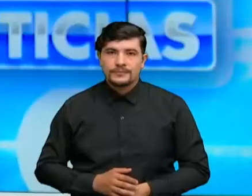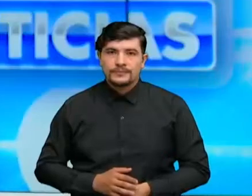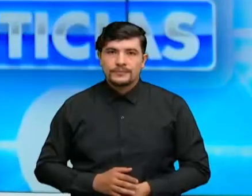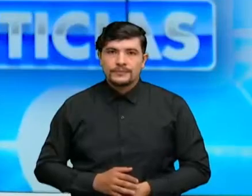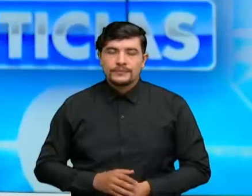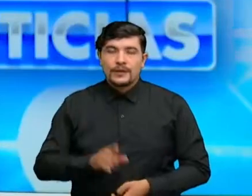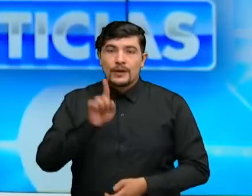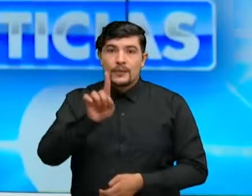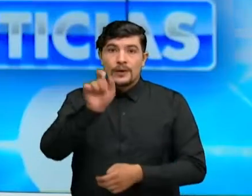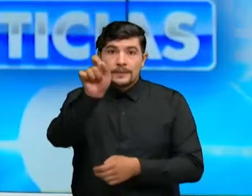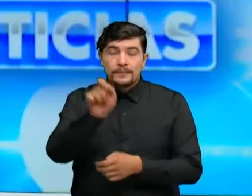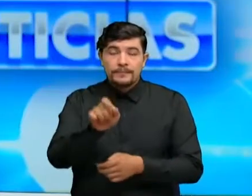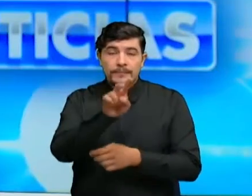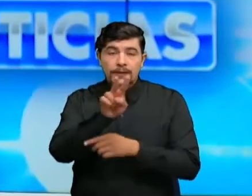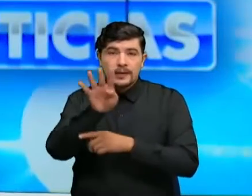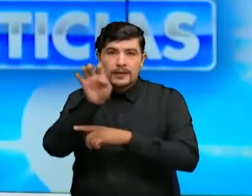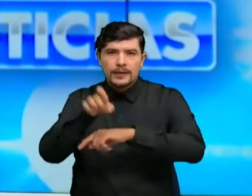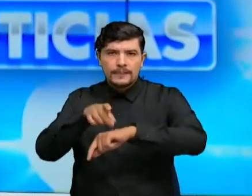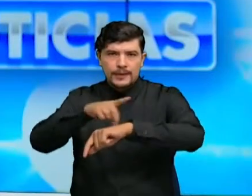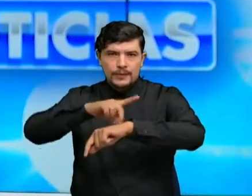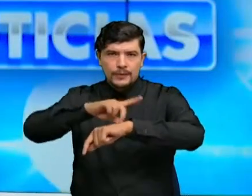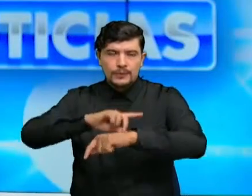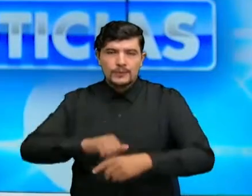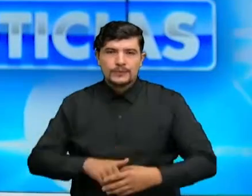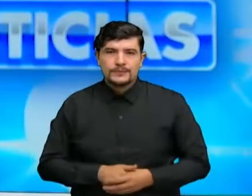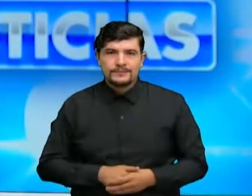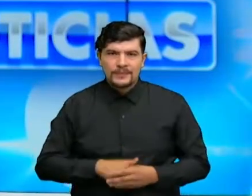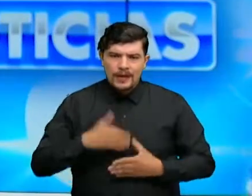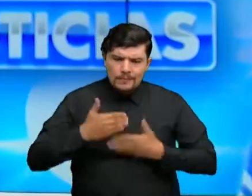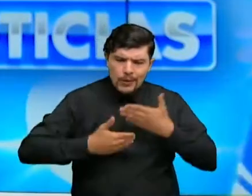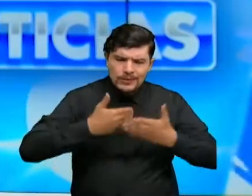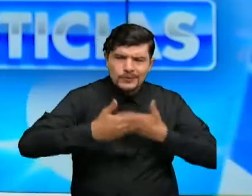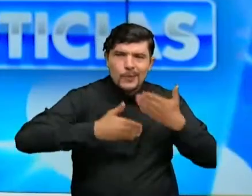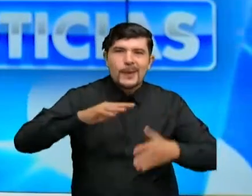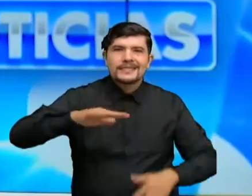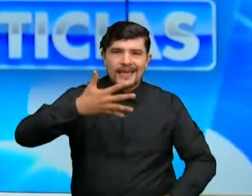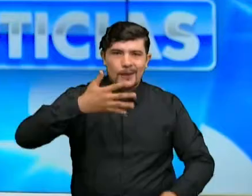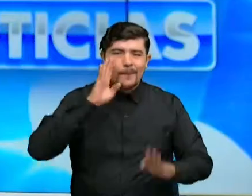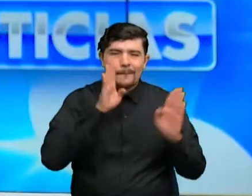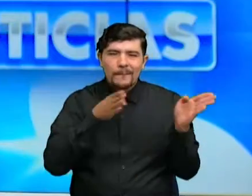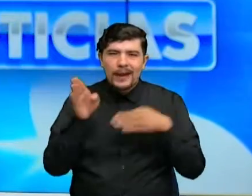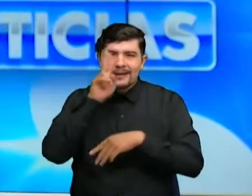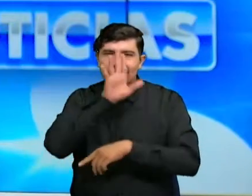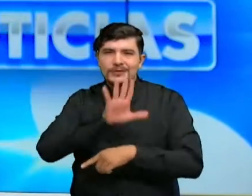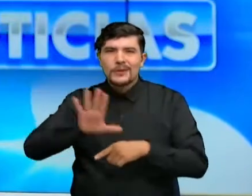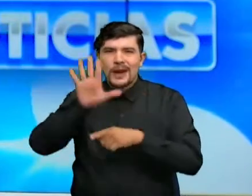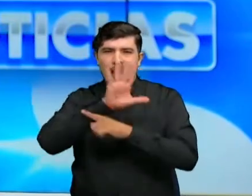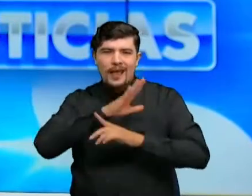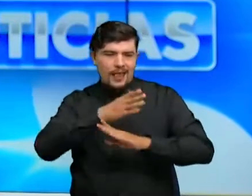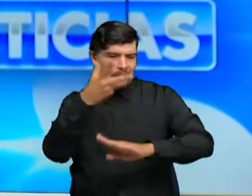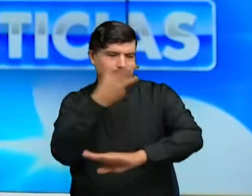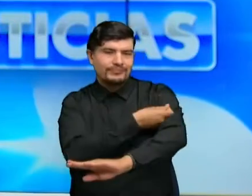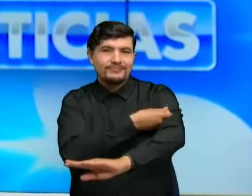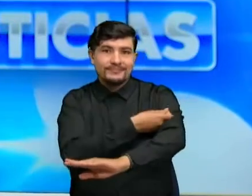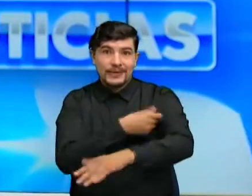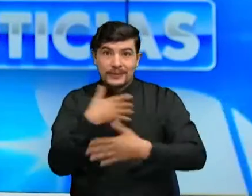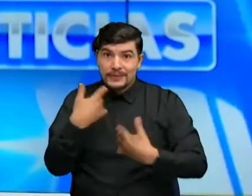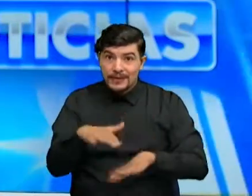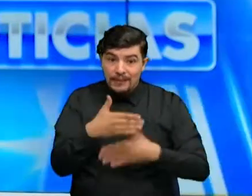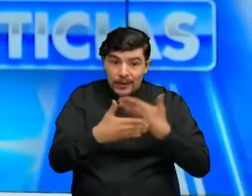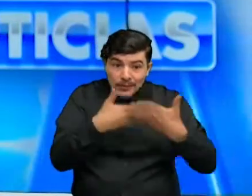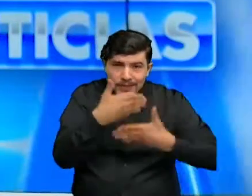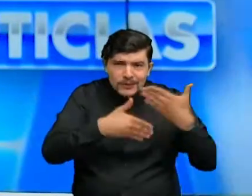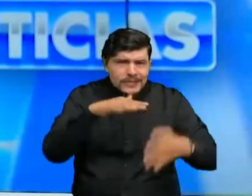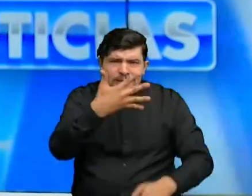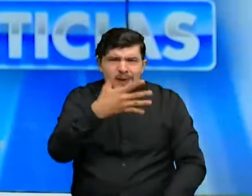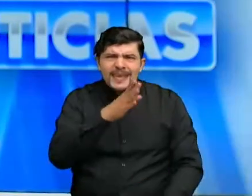una de la tarde 29 minutos inicia la etapa 5 del plan nacional de vacunación contra el cob y 19 este proceso involucra a la